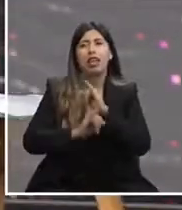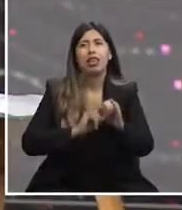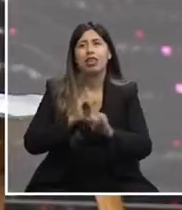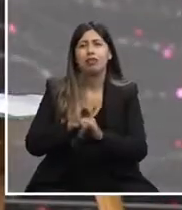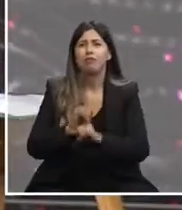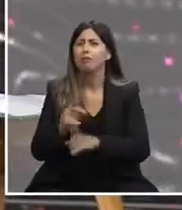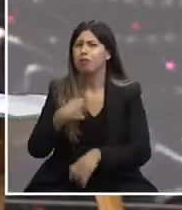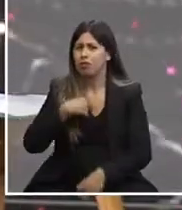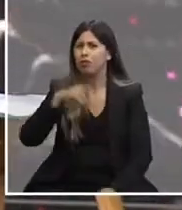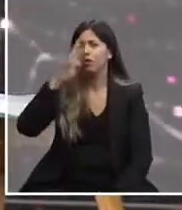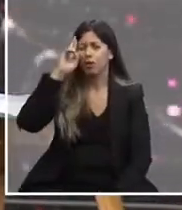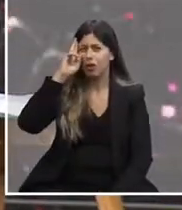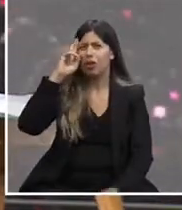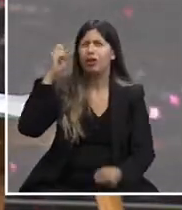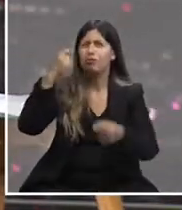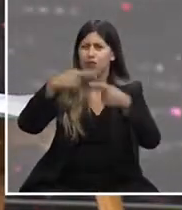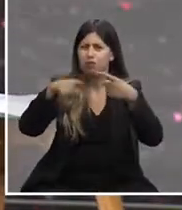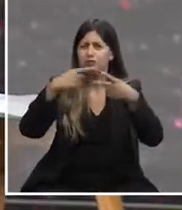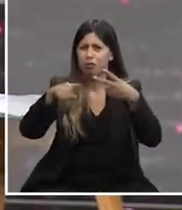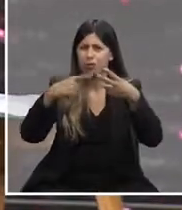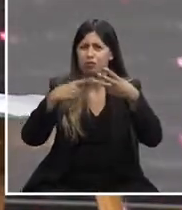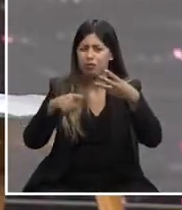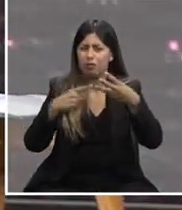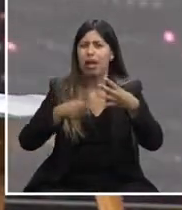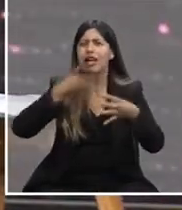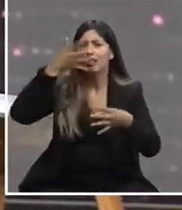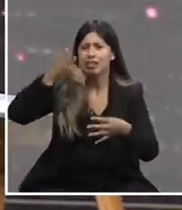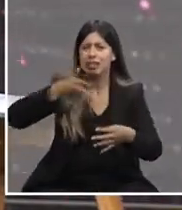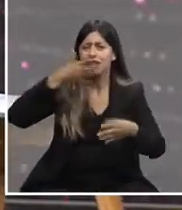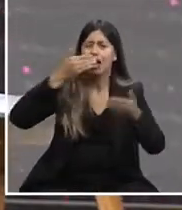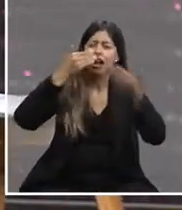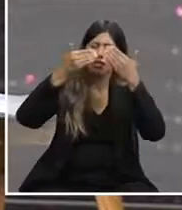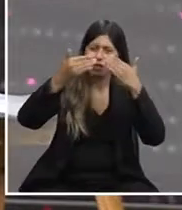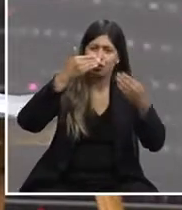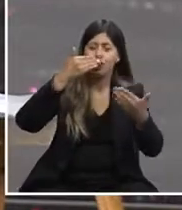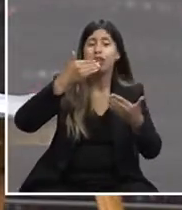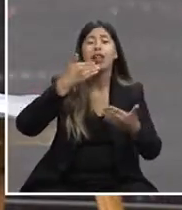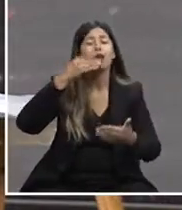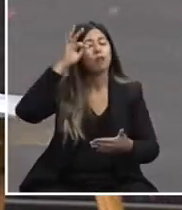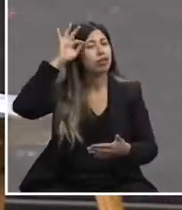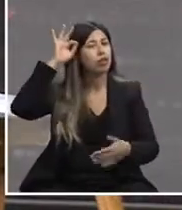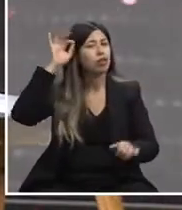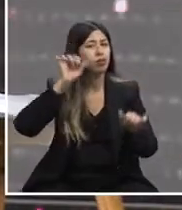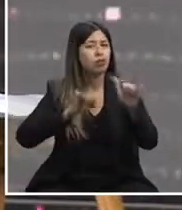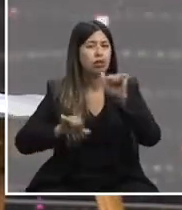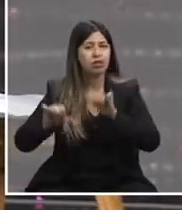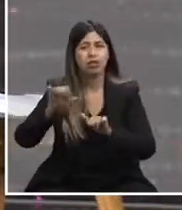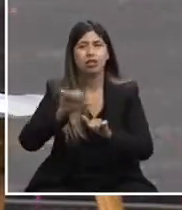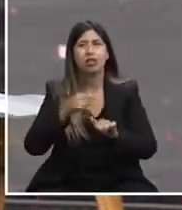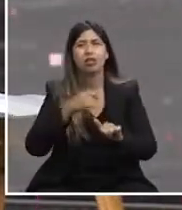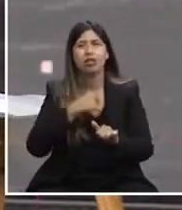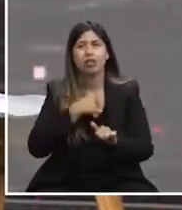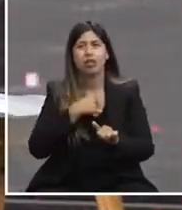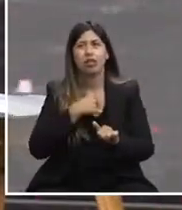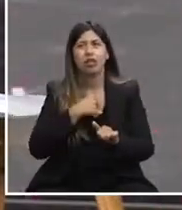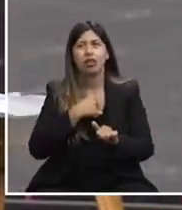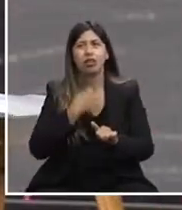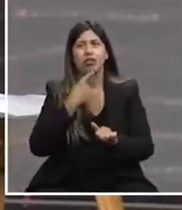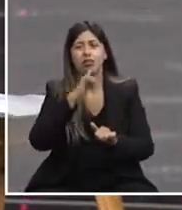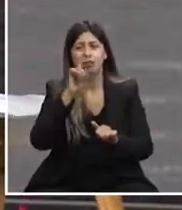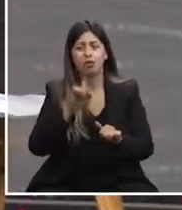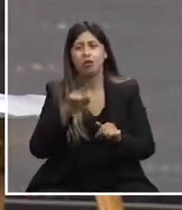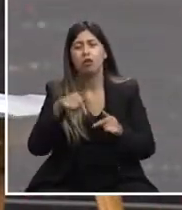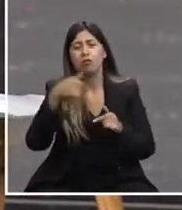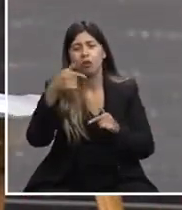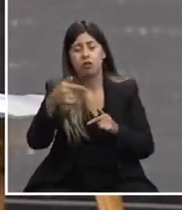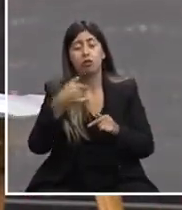varias charlas de Congreso Futuro, de hecho charlas relacionadas con psicología y con neurociencia, a las que voy a recurrir a la siguiente pregunta, pero quiero